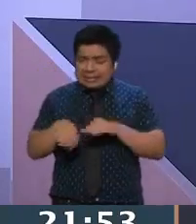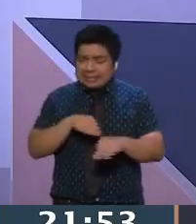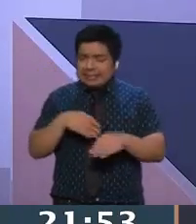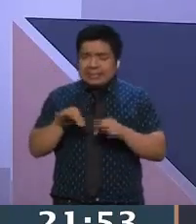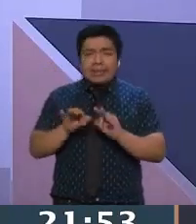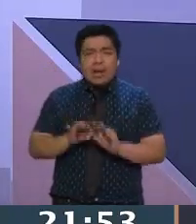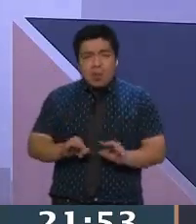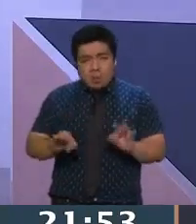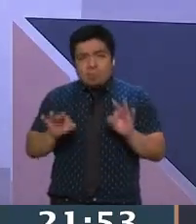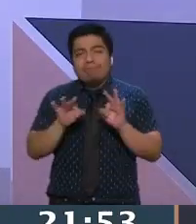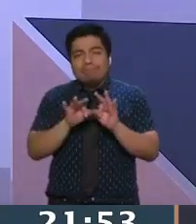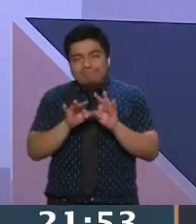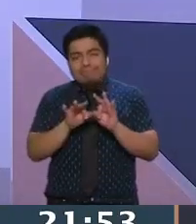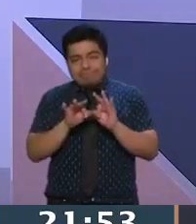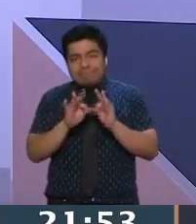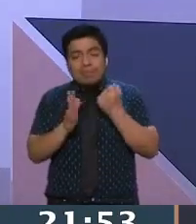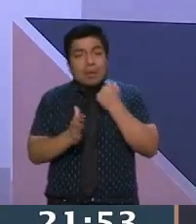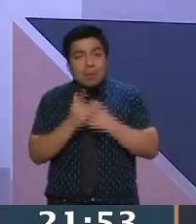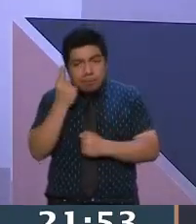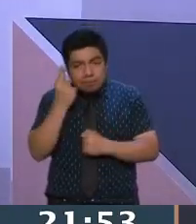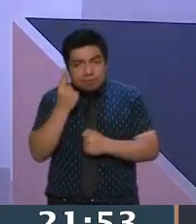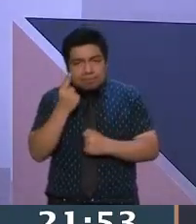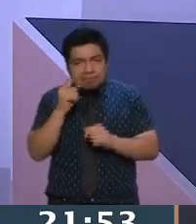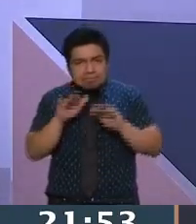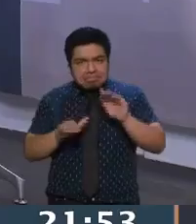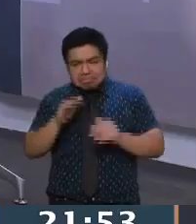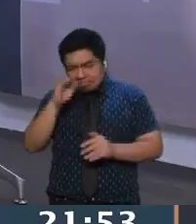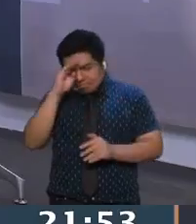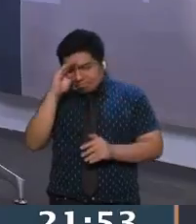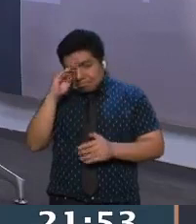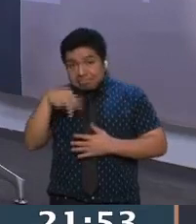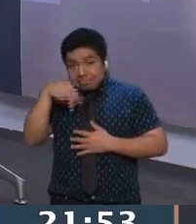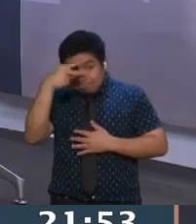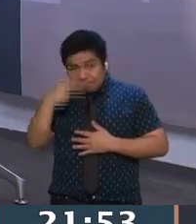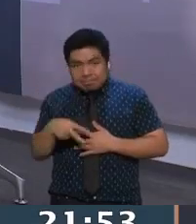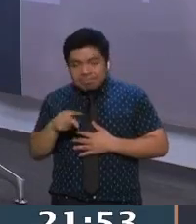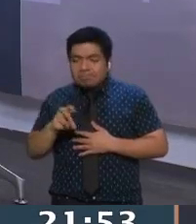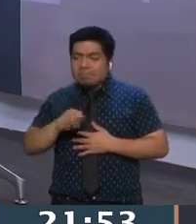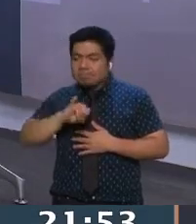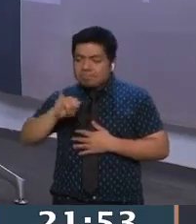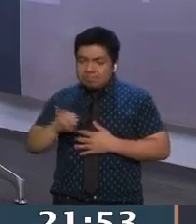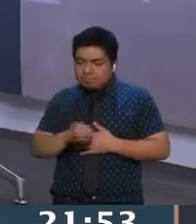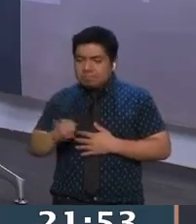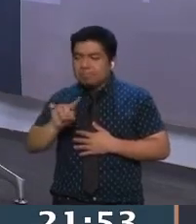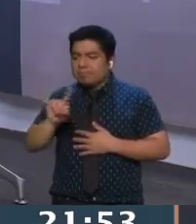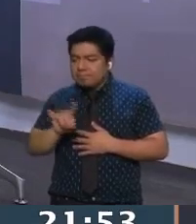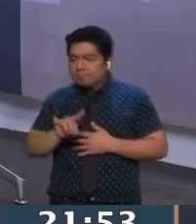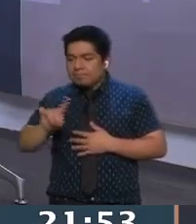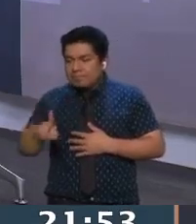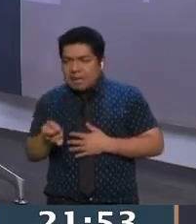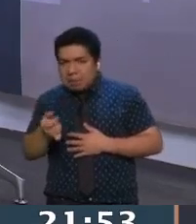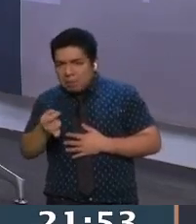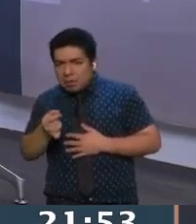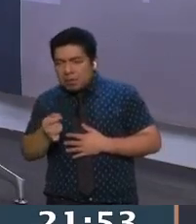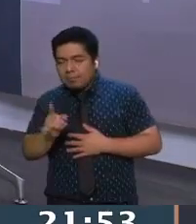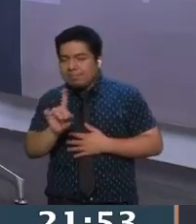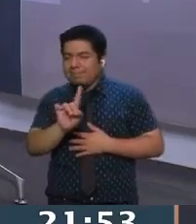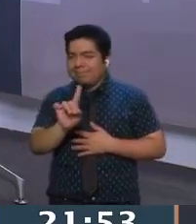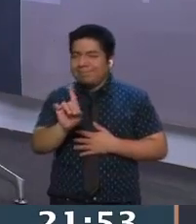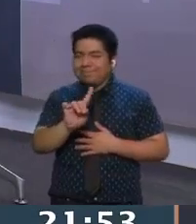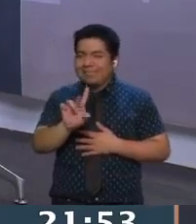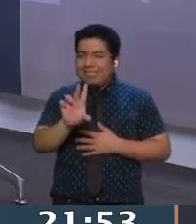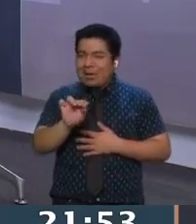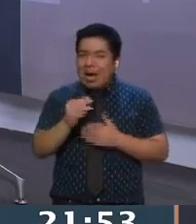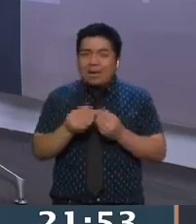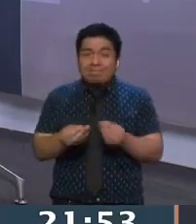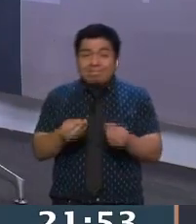relevancia, porque a veces se piensa que en México las expresiones jazzísticas son pocas. Todo lo contrario, todo